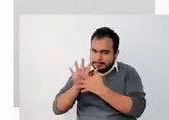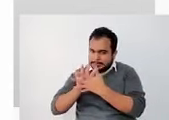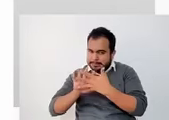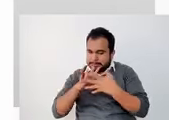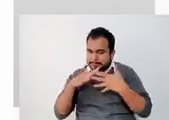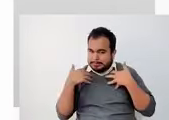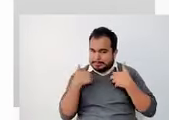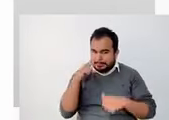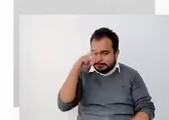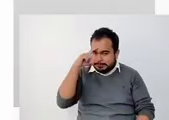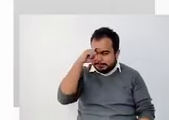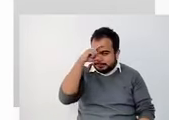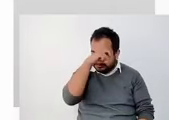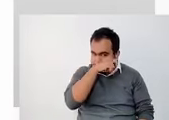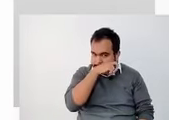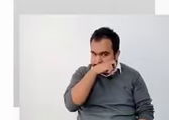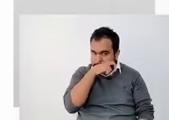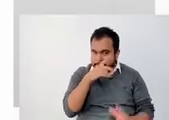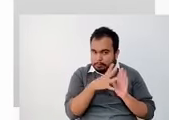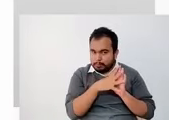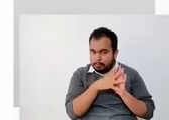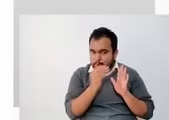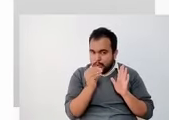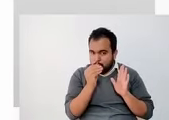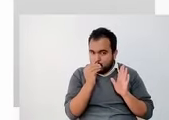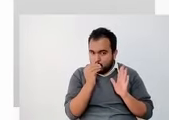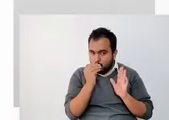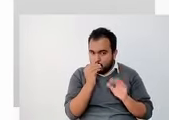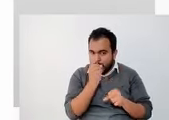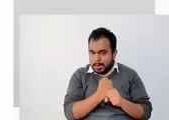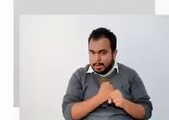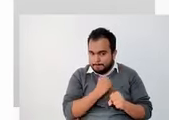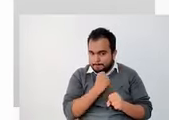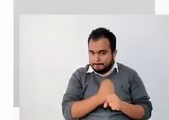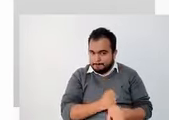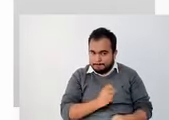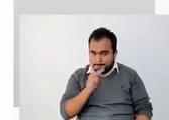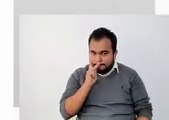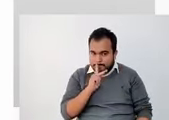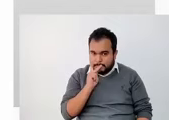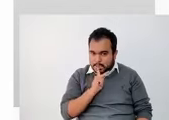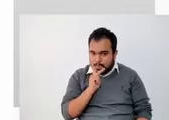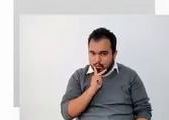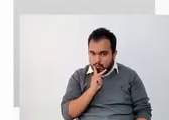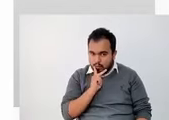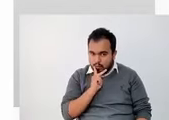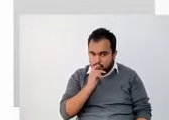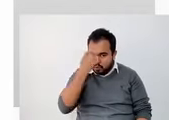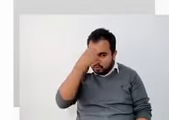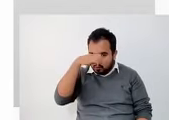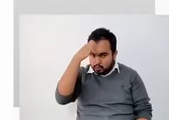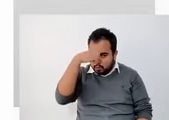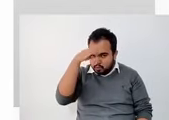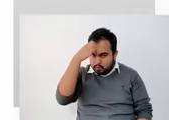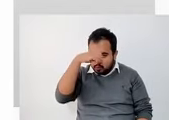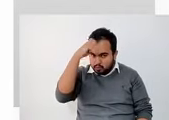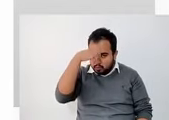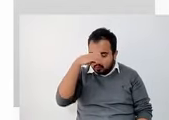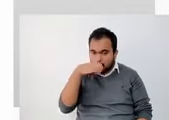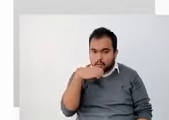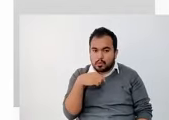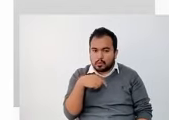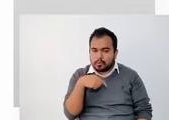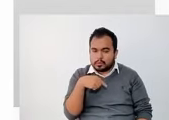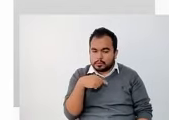que sean falsables y, por el contrario, tienen un montón de posibilidad de explicar cualquier fenómeno y su contrario, lo cual las